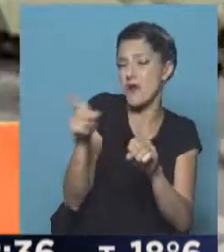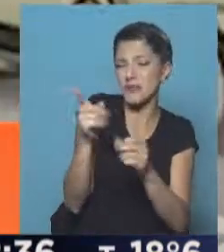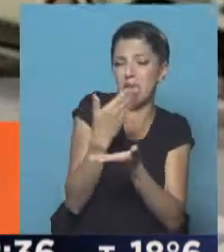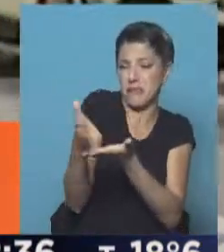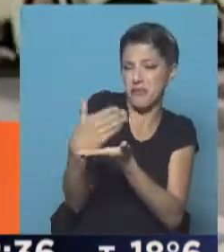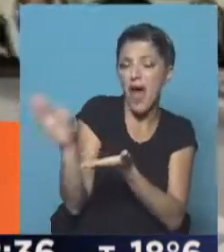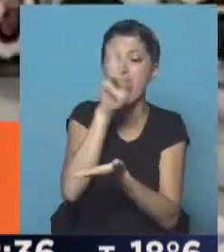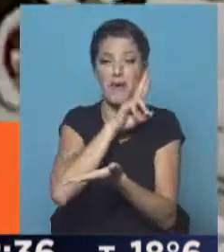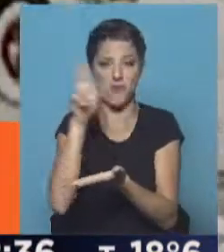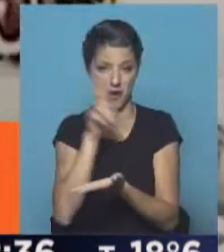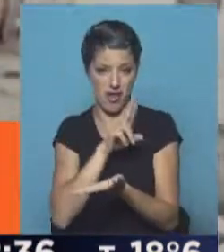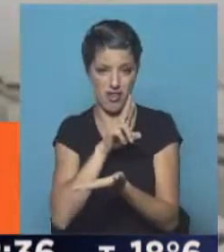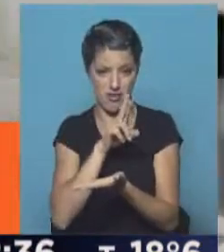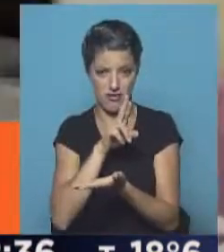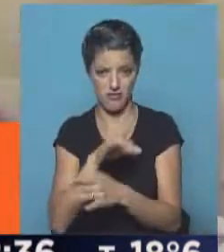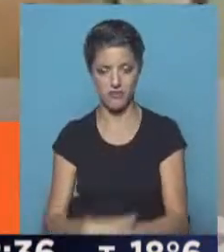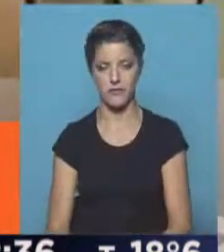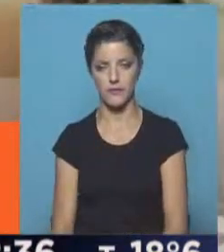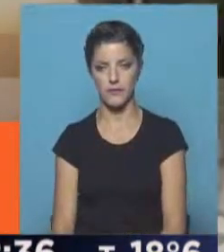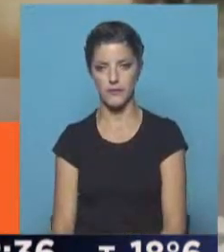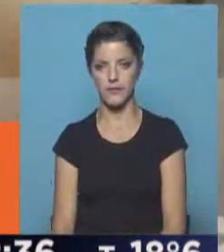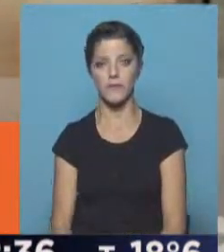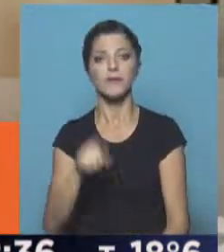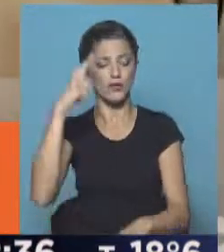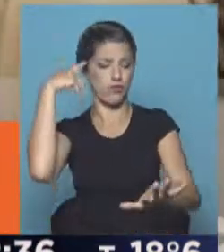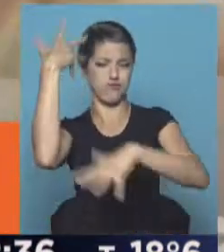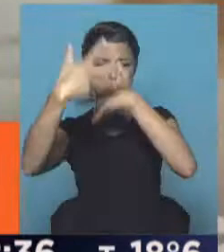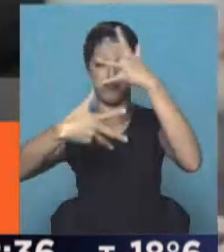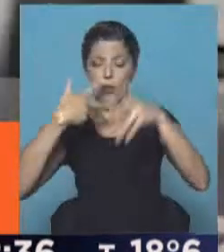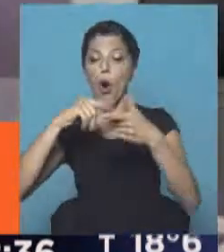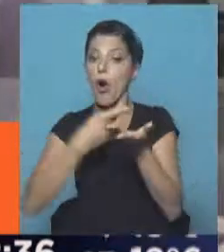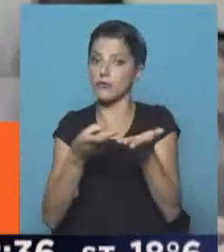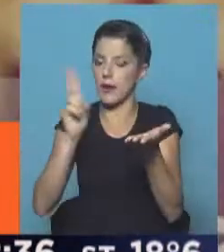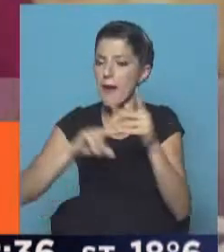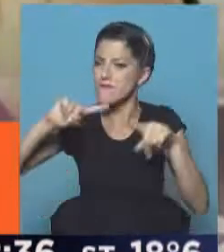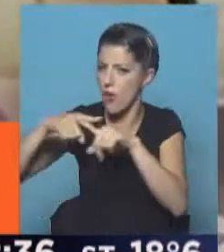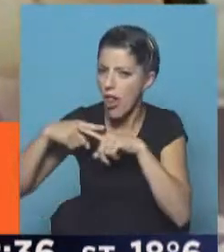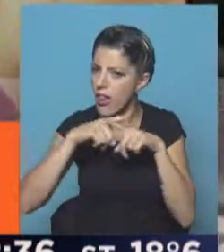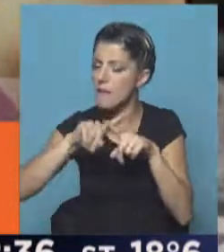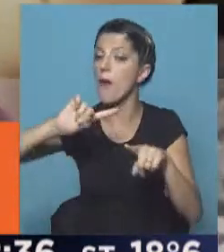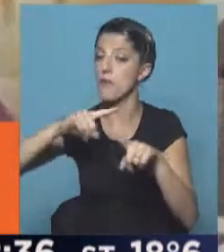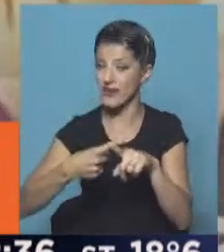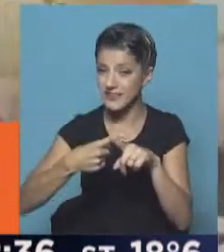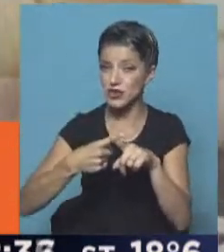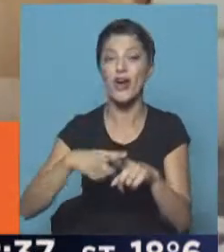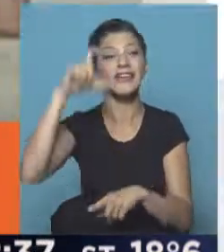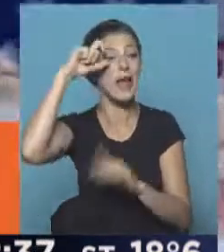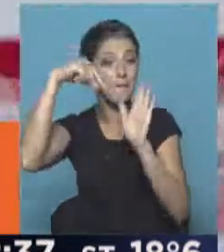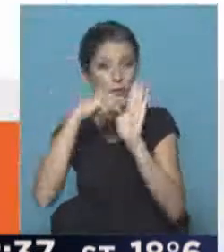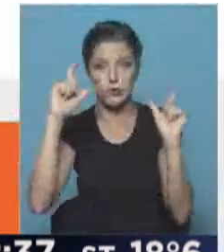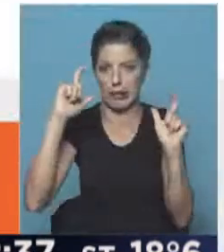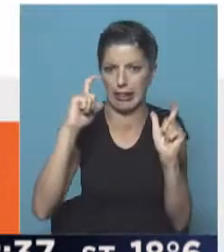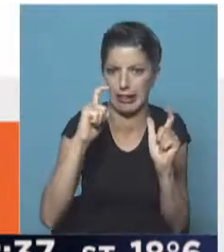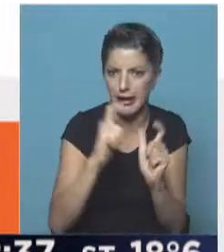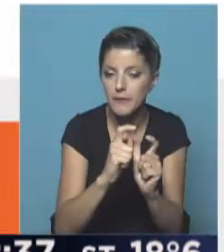y abusivos sobre las mujeres. Un nuevo escándalo político y mediático que provocó una caída de más de 10 puntos en los últimos